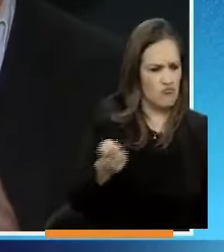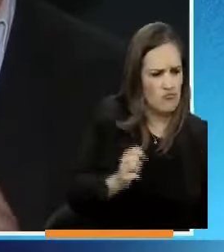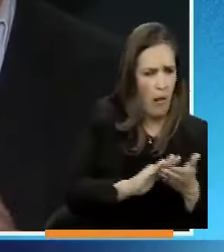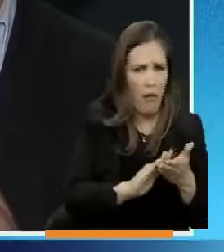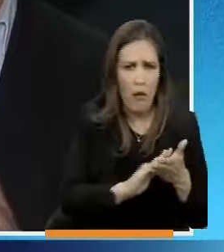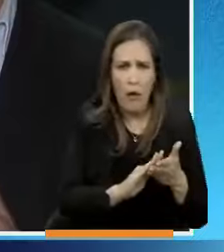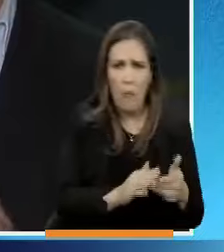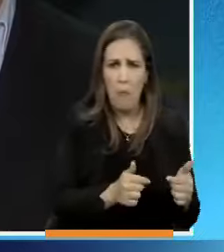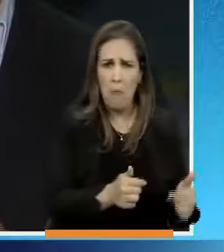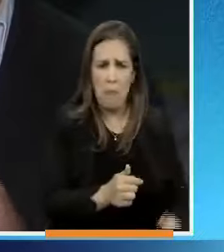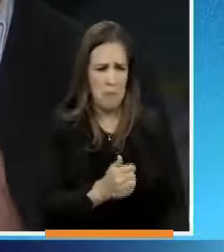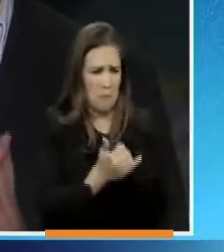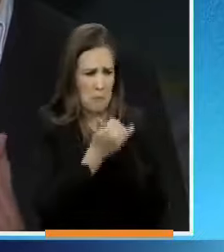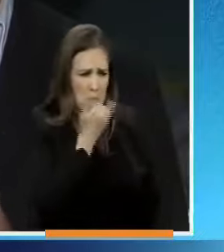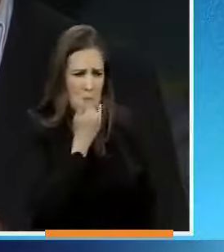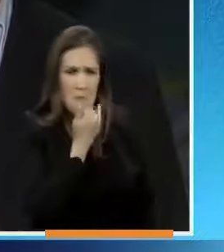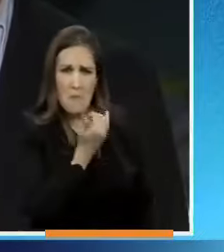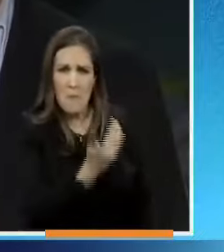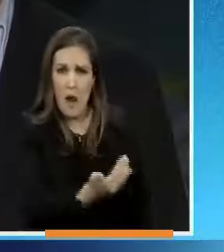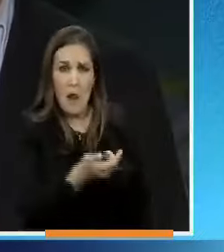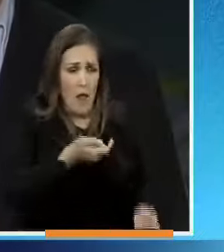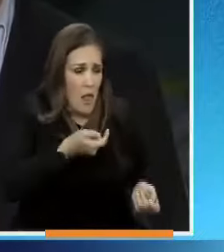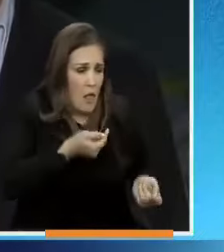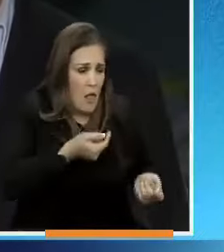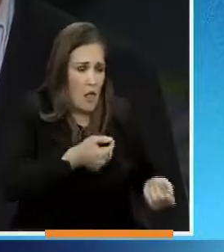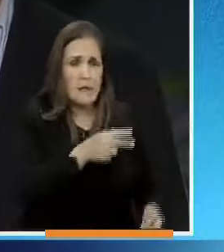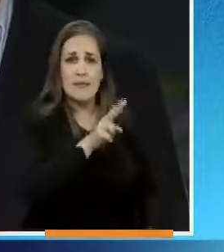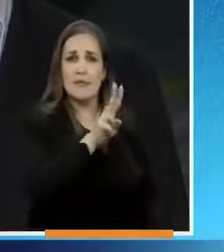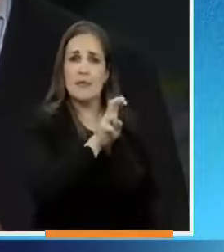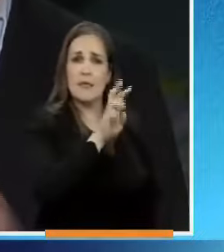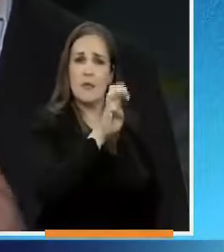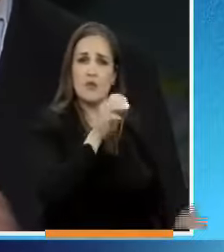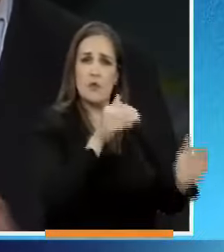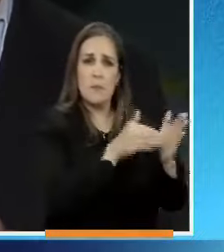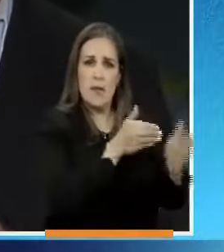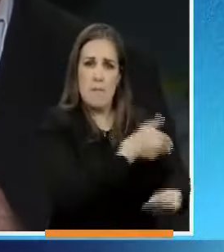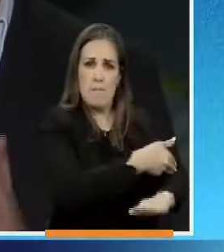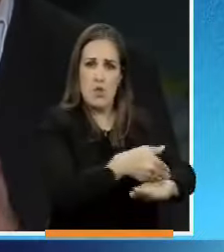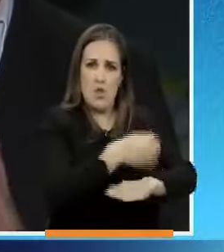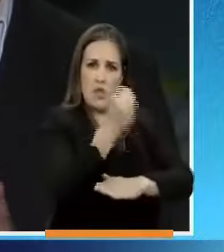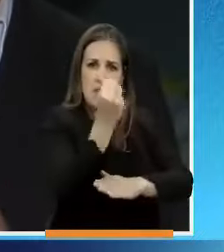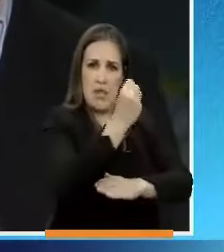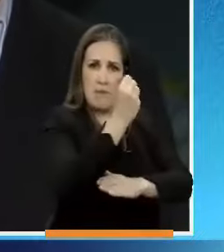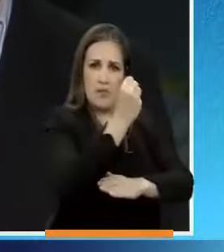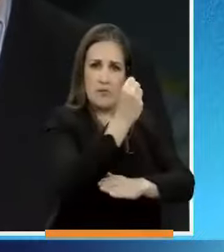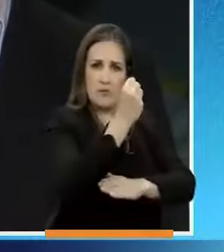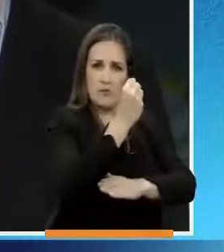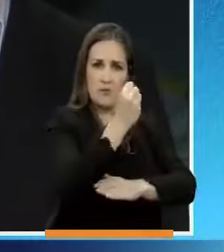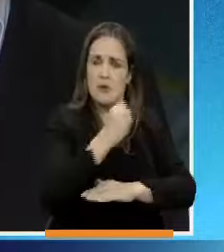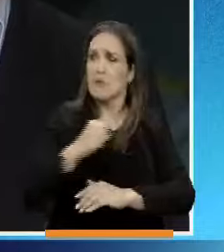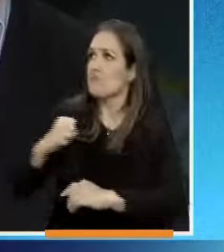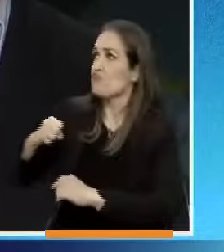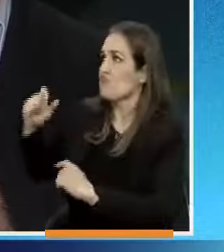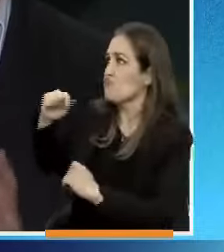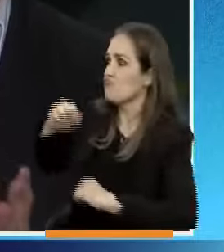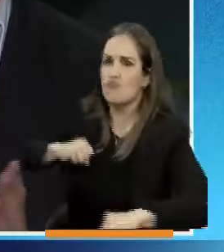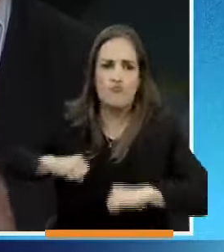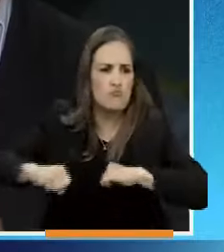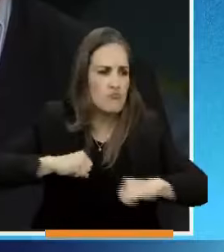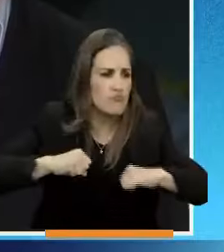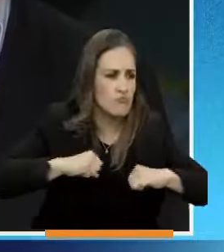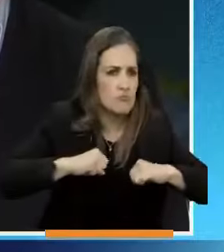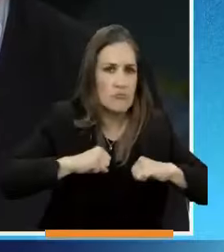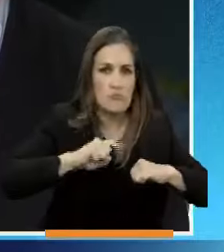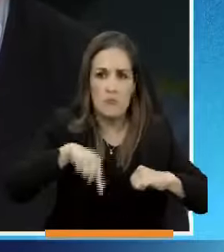el costo de este procedimiento costó 78 mil millones de pesos, mientras que las clínicas y hospitales que le prestaban servicios a